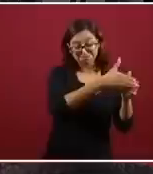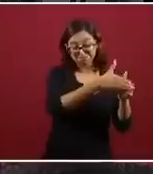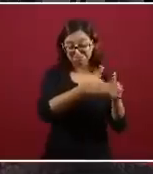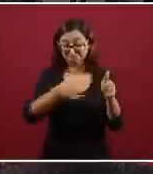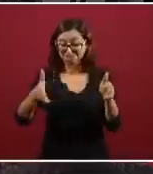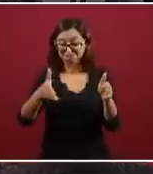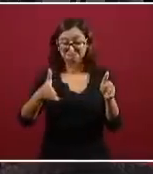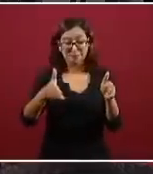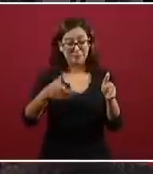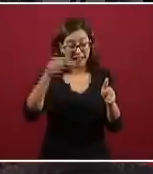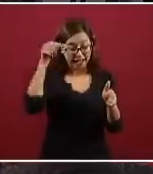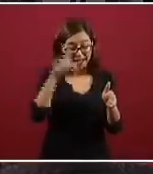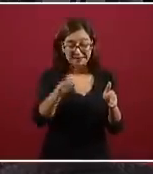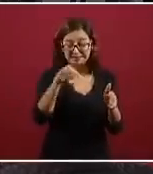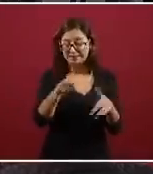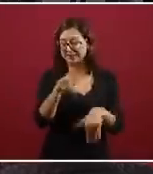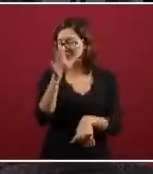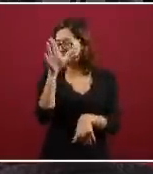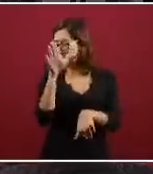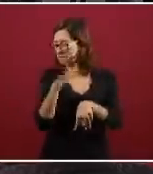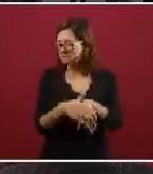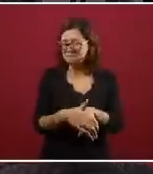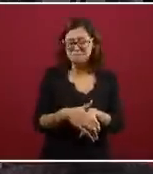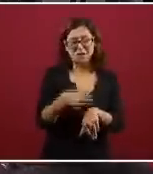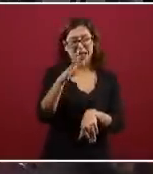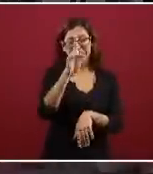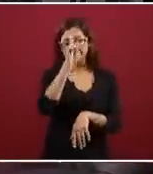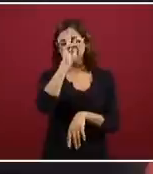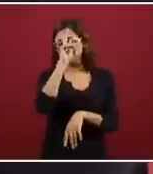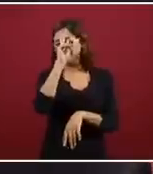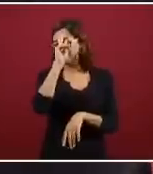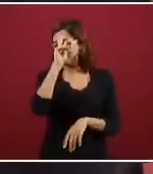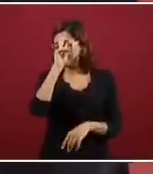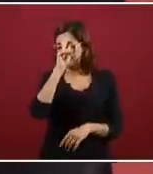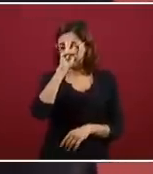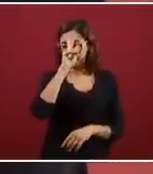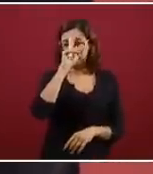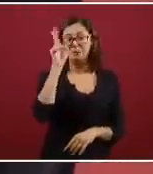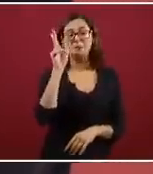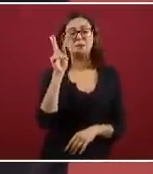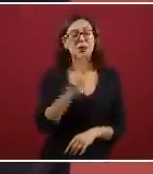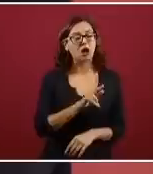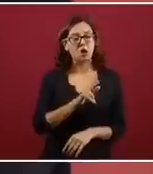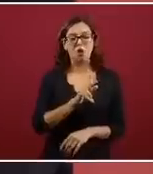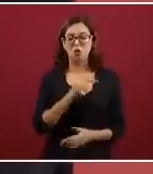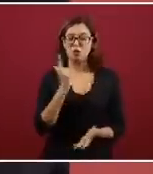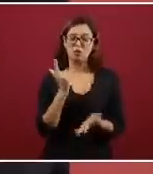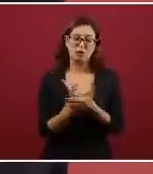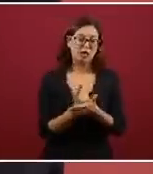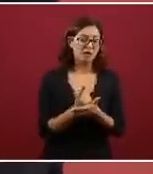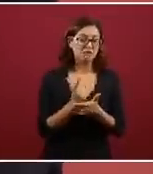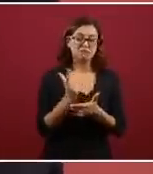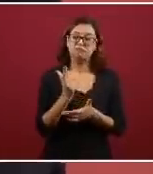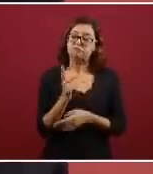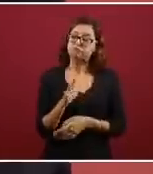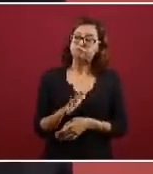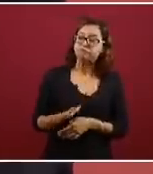el periodo en que más se profundizaron las